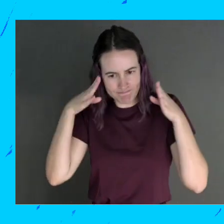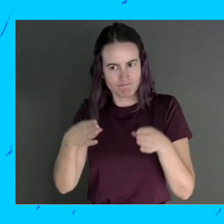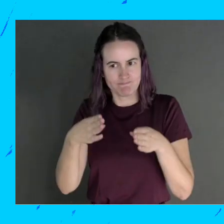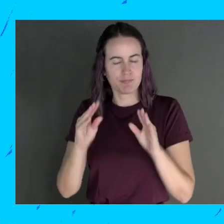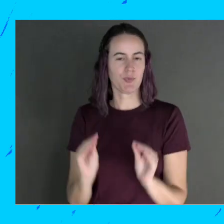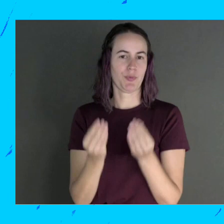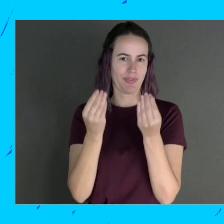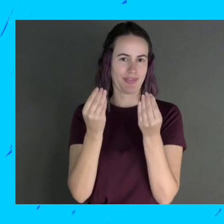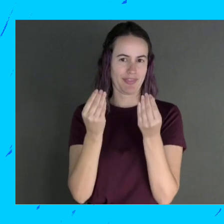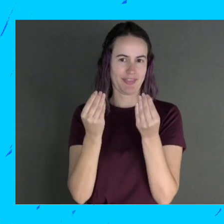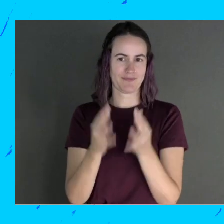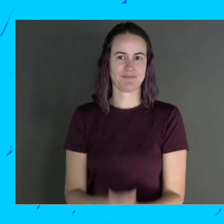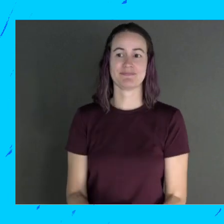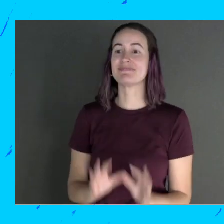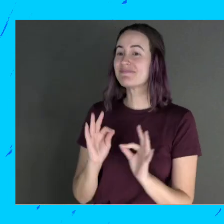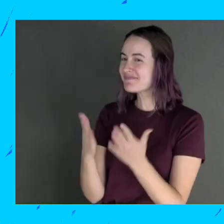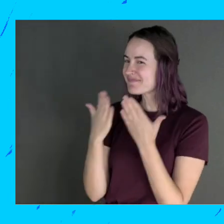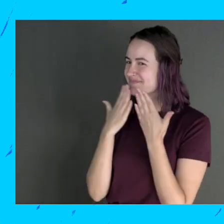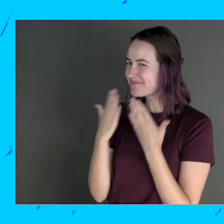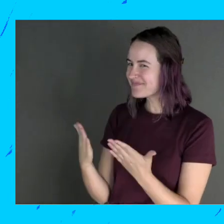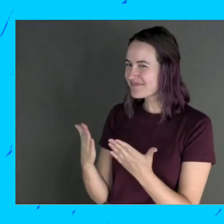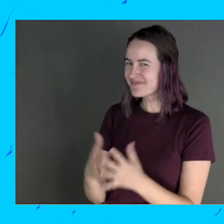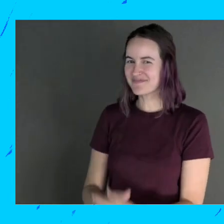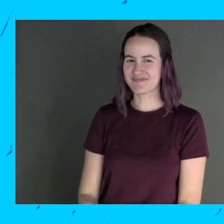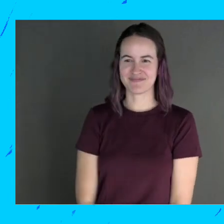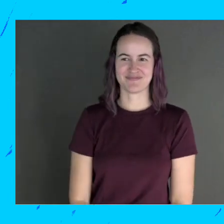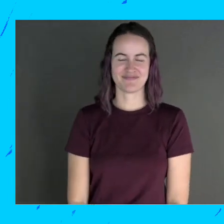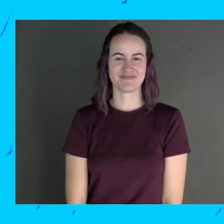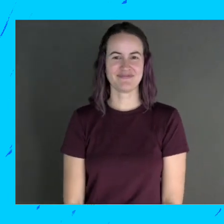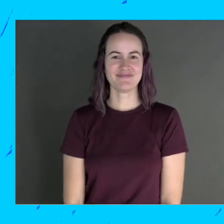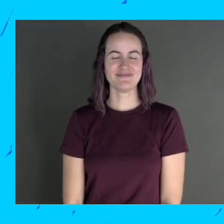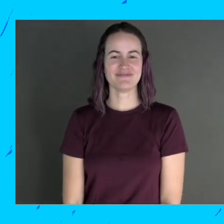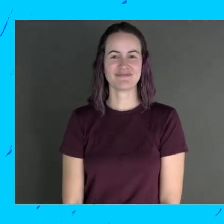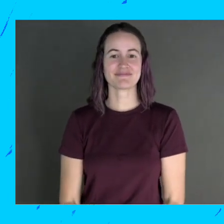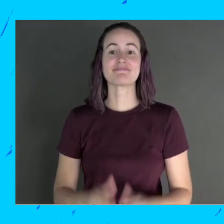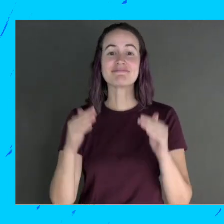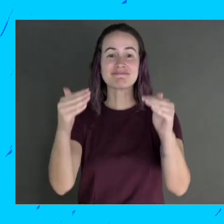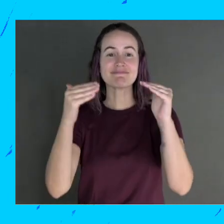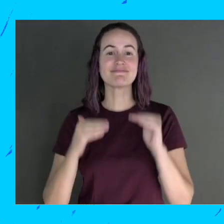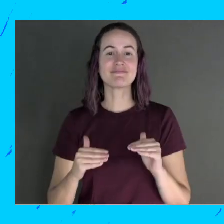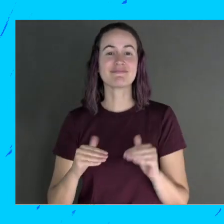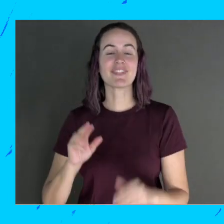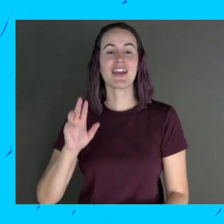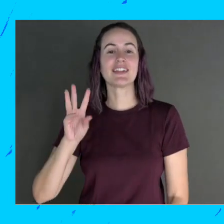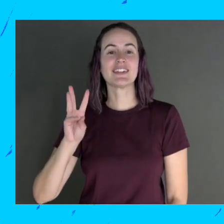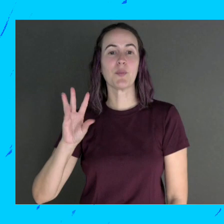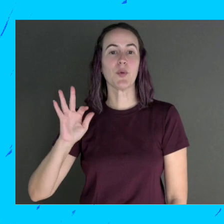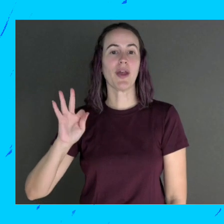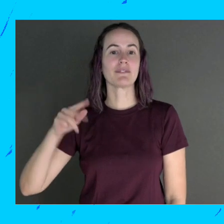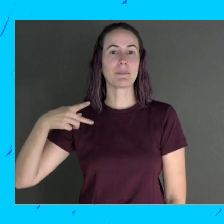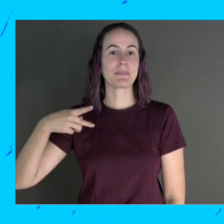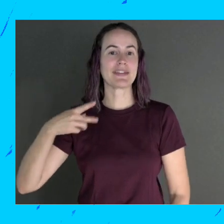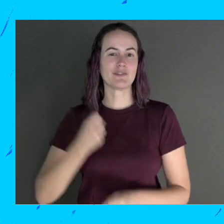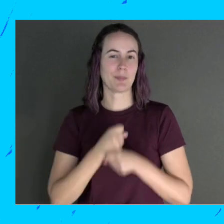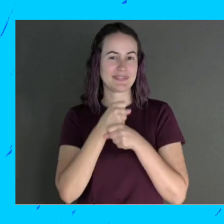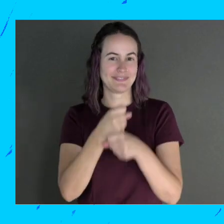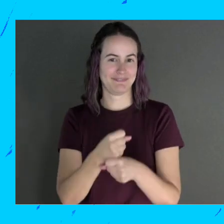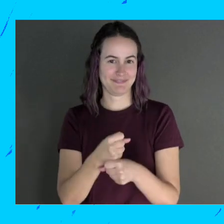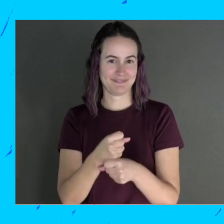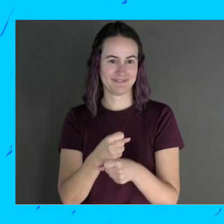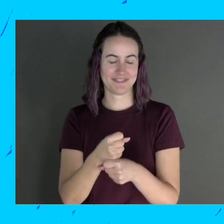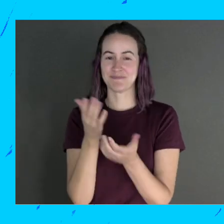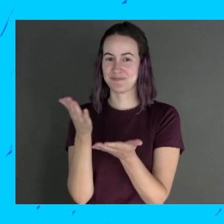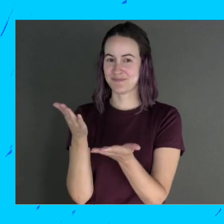dedicado completo para los niños. Muchas gracias, Daniel. Ahora le paso la palabra a Linda Kings de